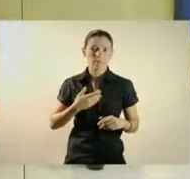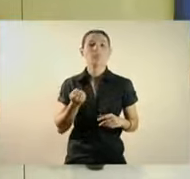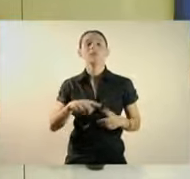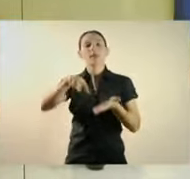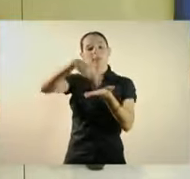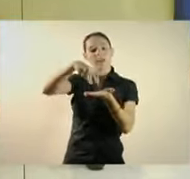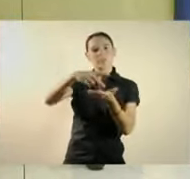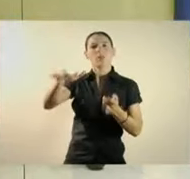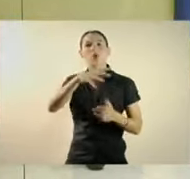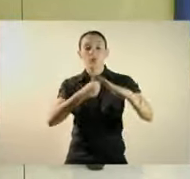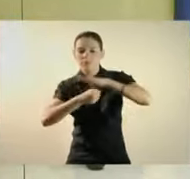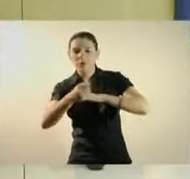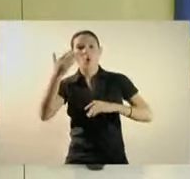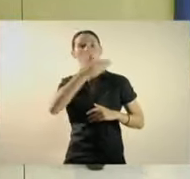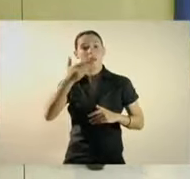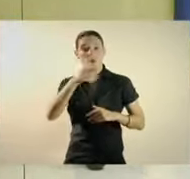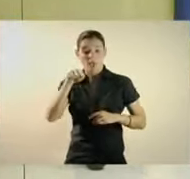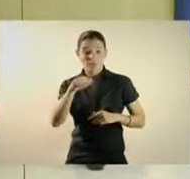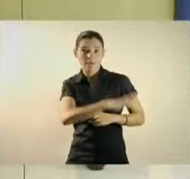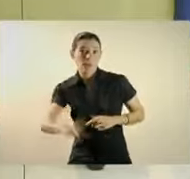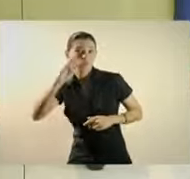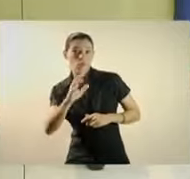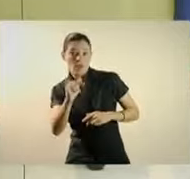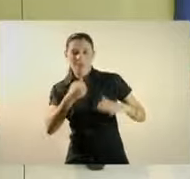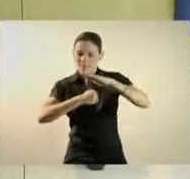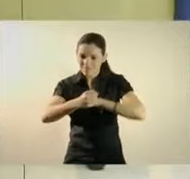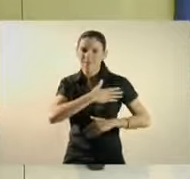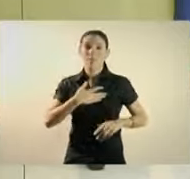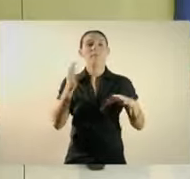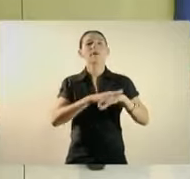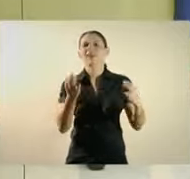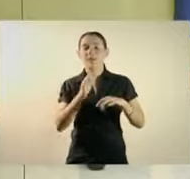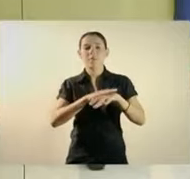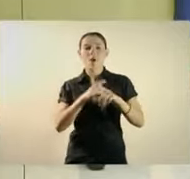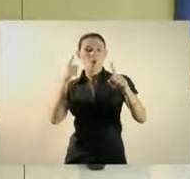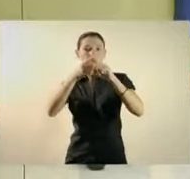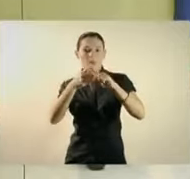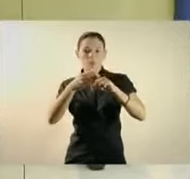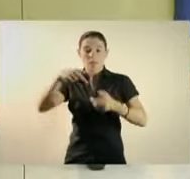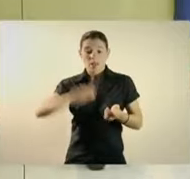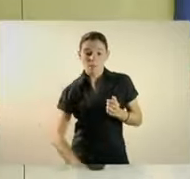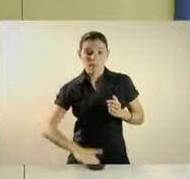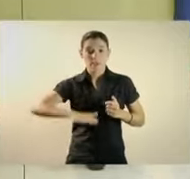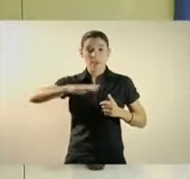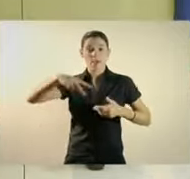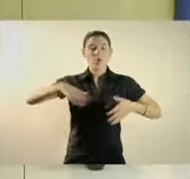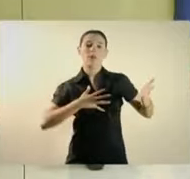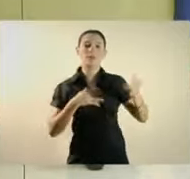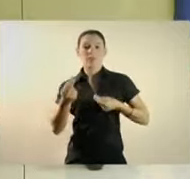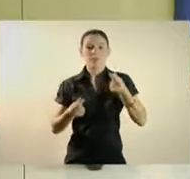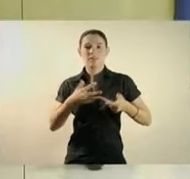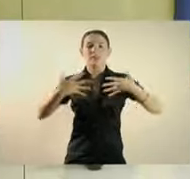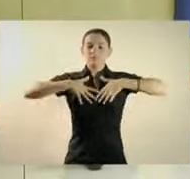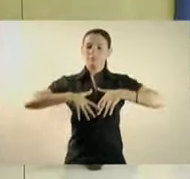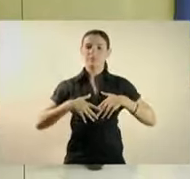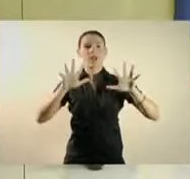Dancing a los colegios donde hayan niños sordos para comenzar a integrarles la danza desde pequeñitos. Y bueno, el proyecto